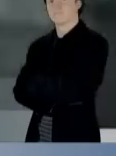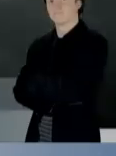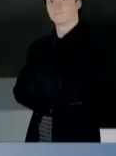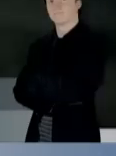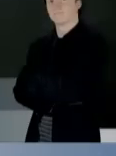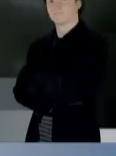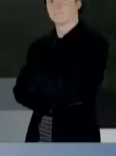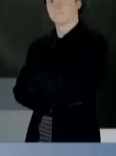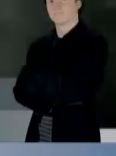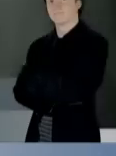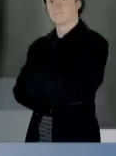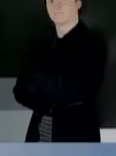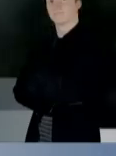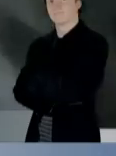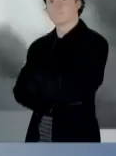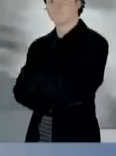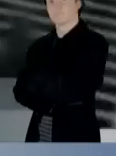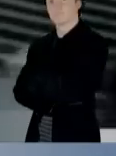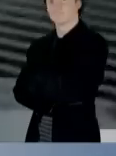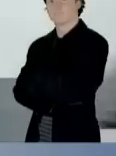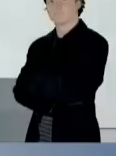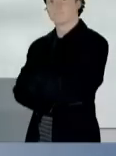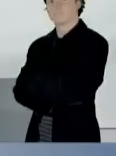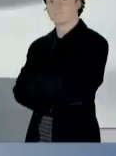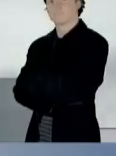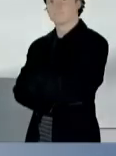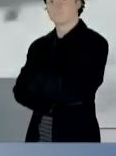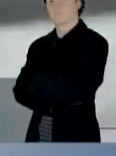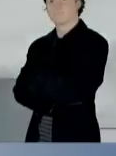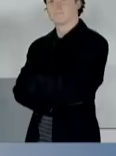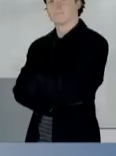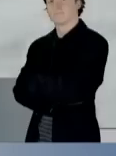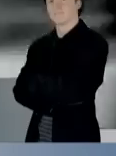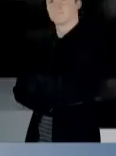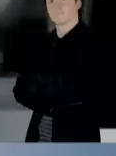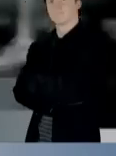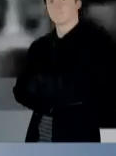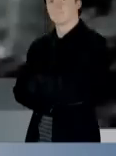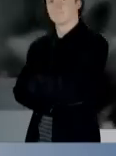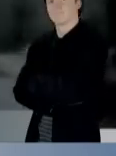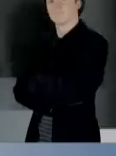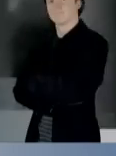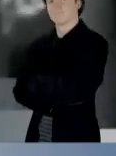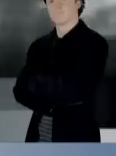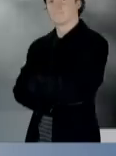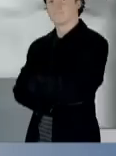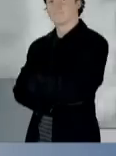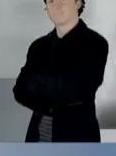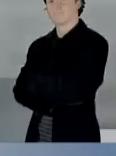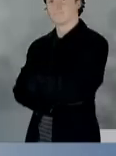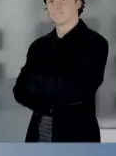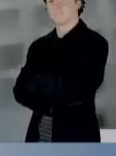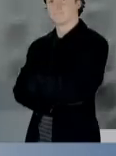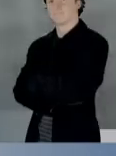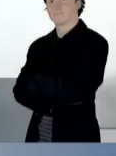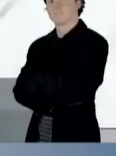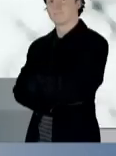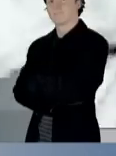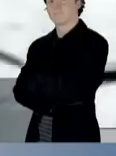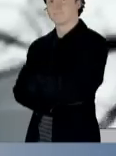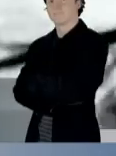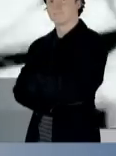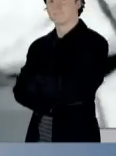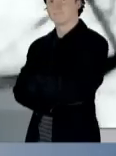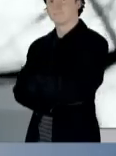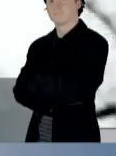al respecto tiene que haber condenar golpe pero no nos cerremos no nos tapamos los ojos respecto a lo que ha ocurrido o previo al